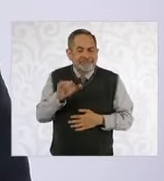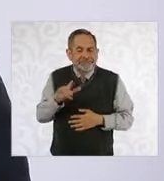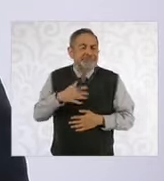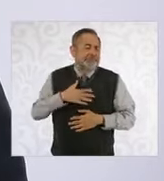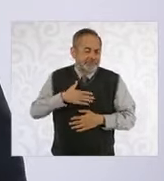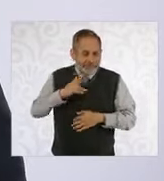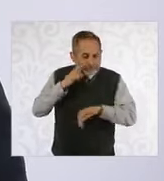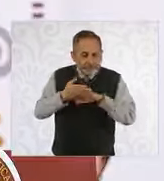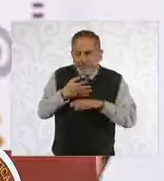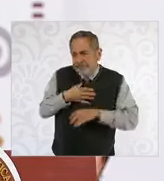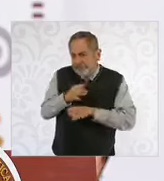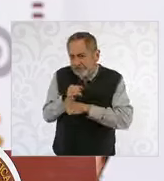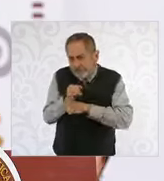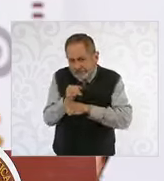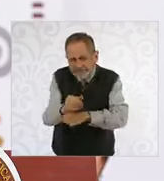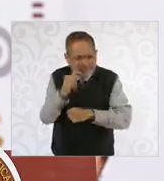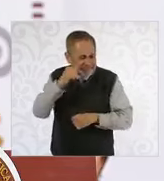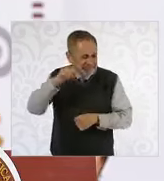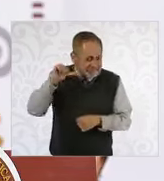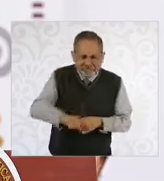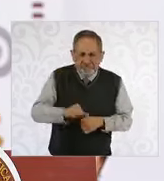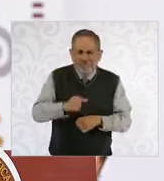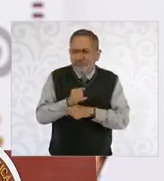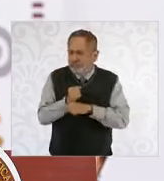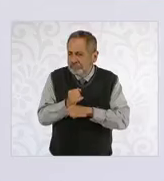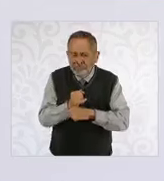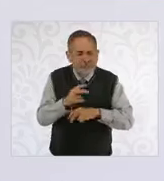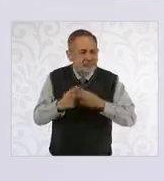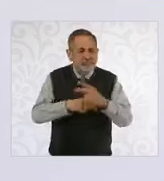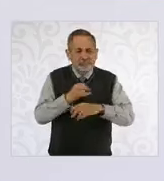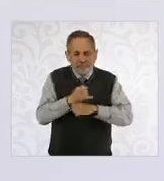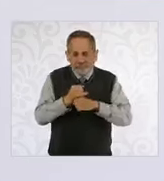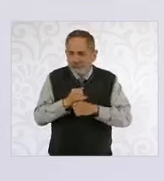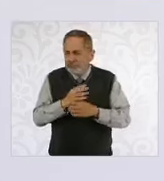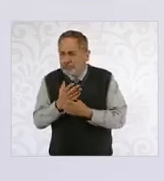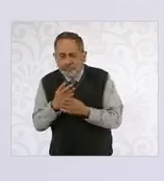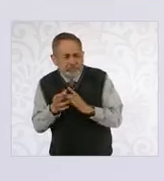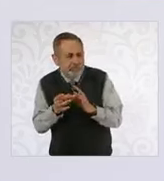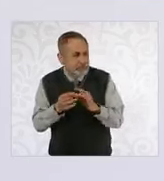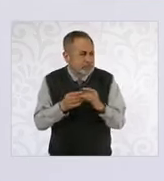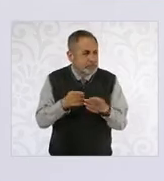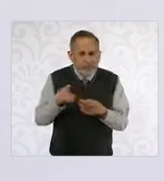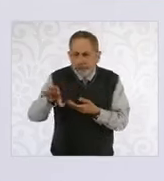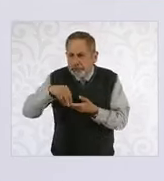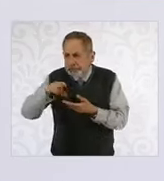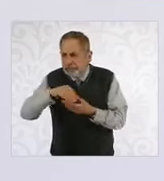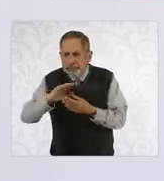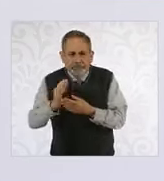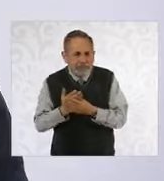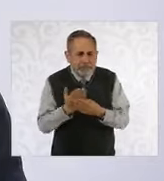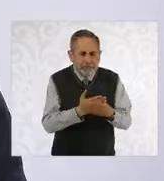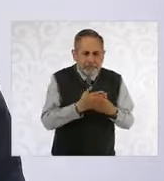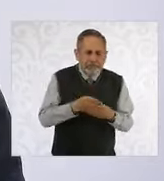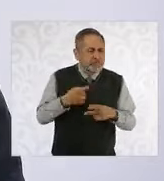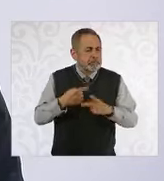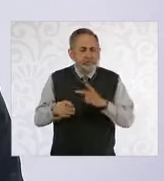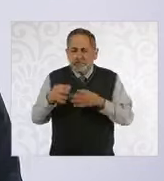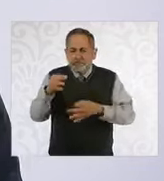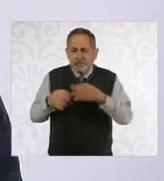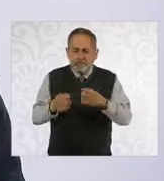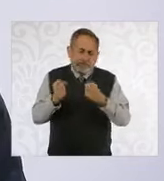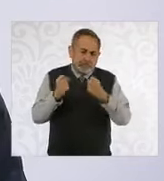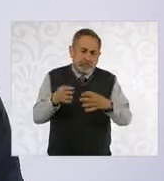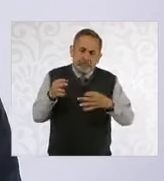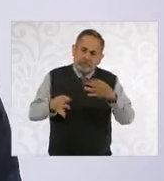todos los casos, de inmediato se ha iniciado la carpeta, hemos judicializado una gran cantidad de